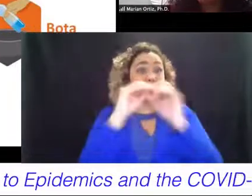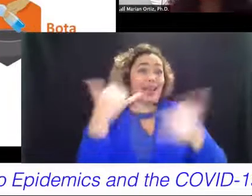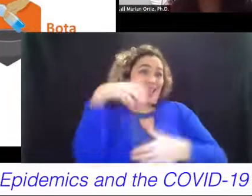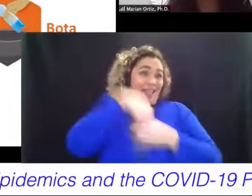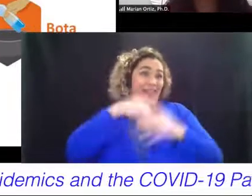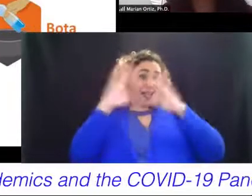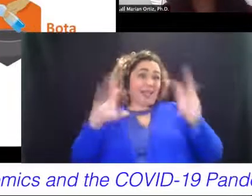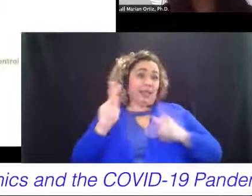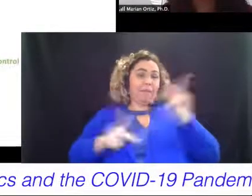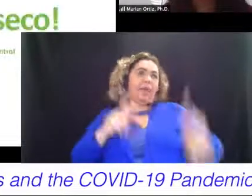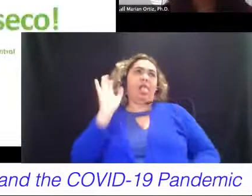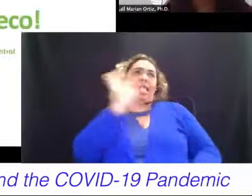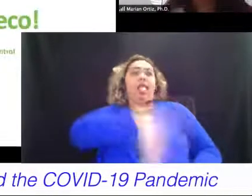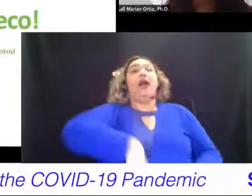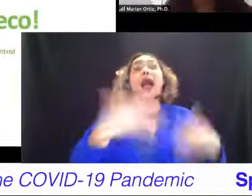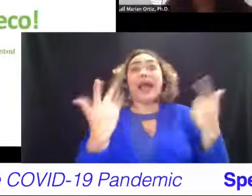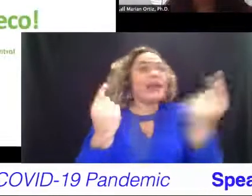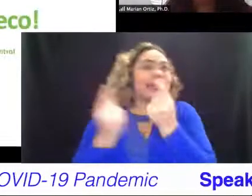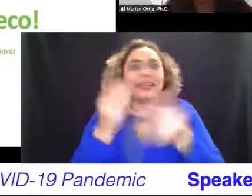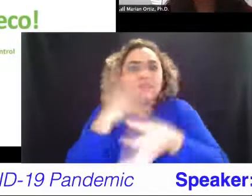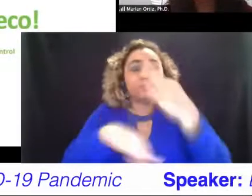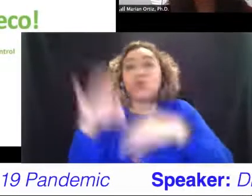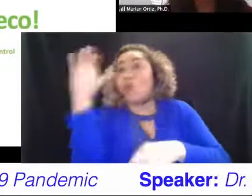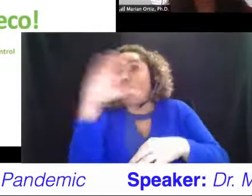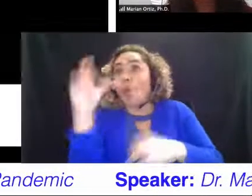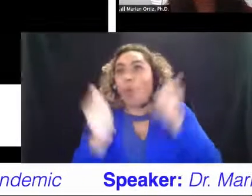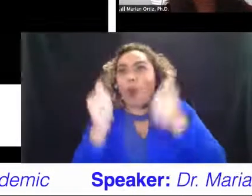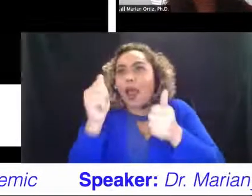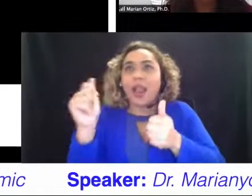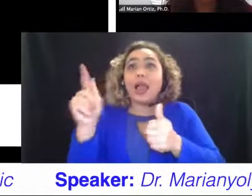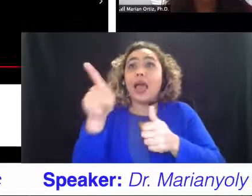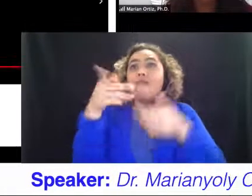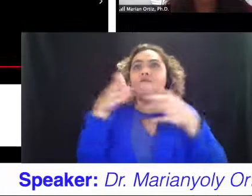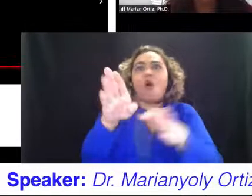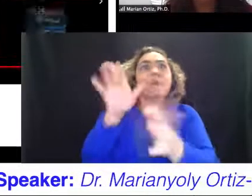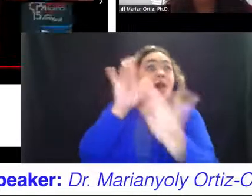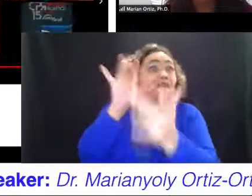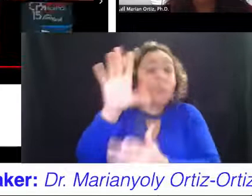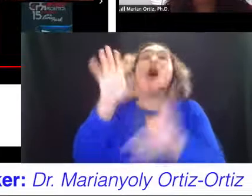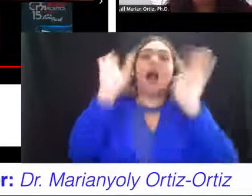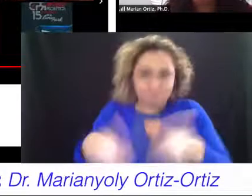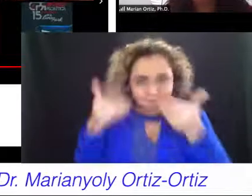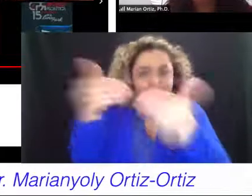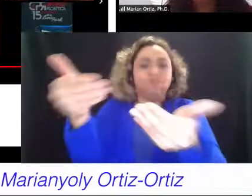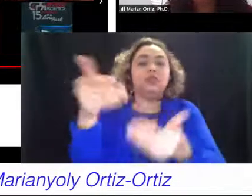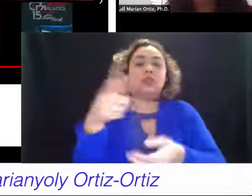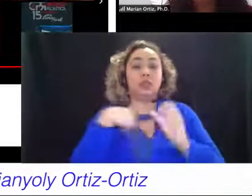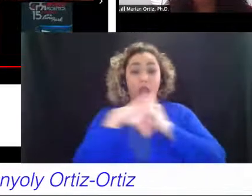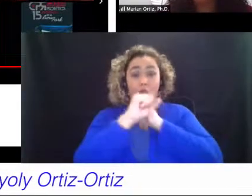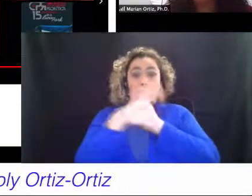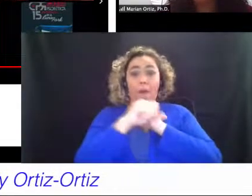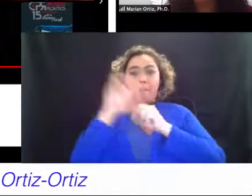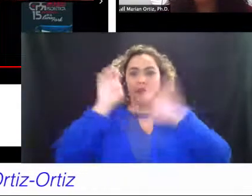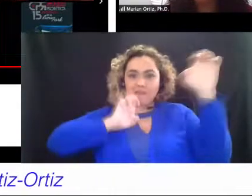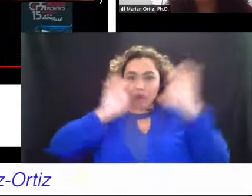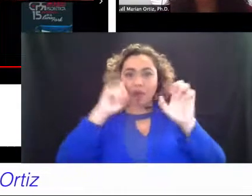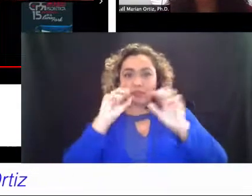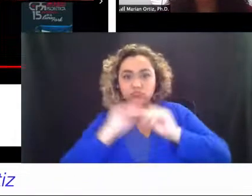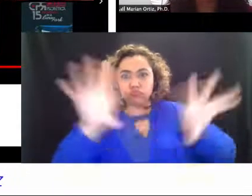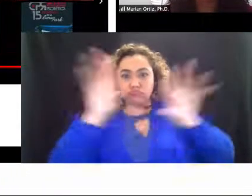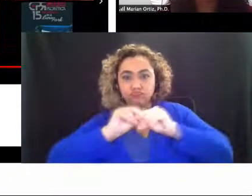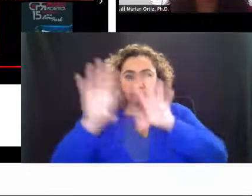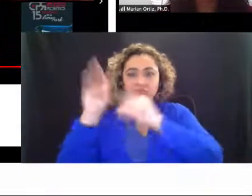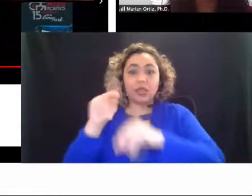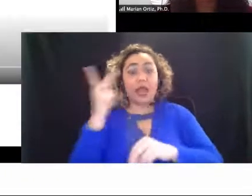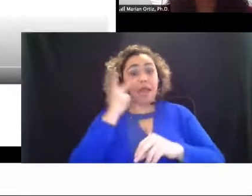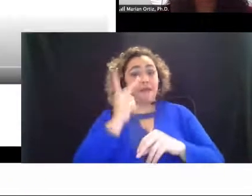¿verdad? Así que todo eso tenemos que tomarlo en cuenta. Esta campaña la evaluamos, logramos ver que me